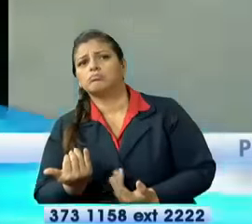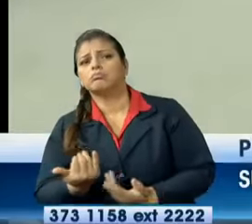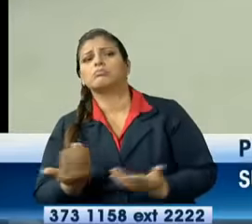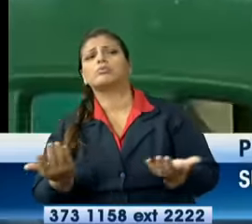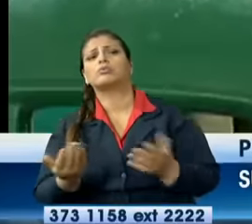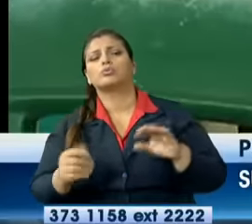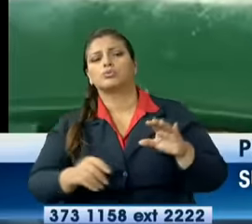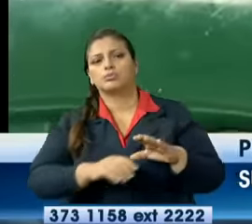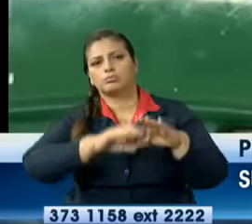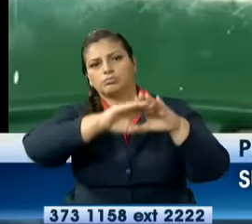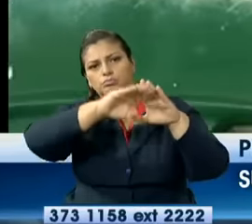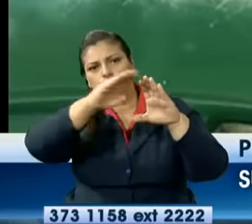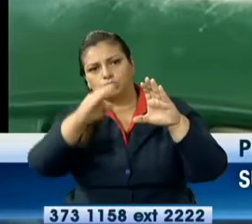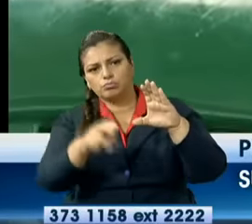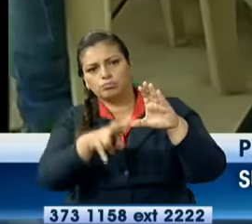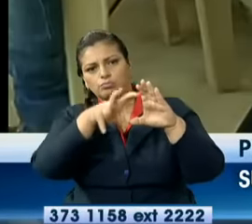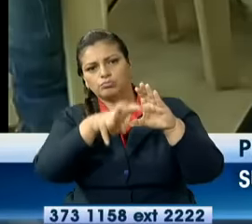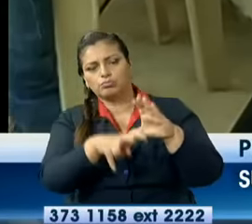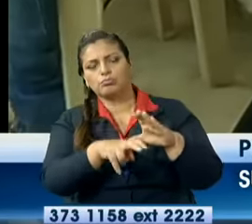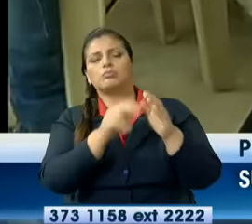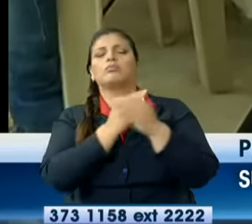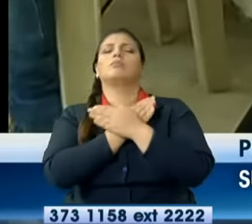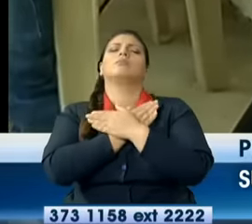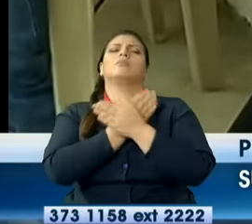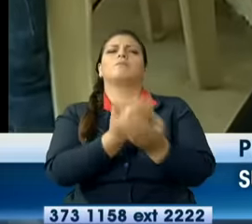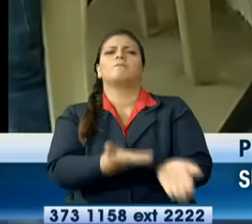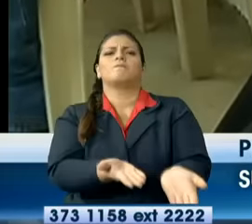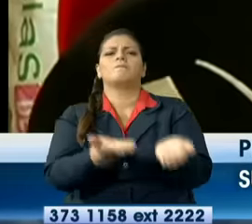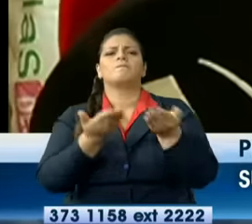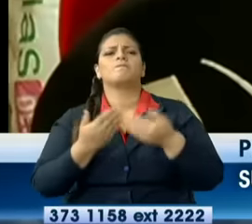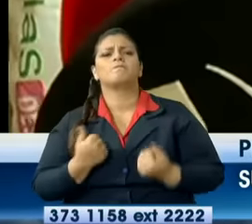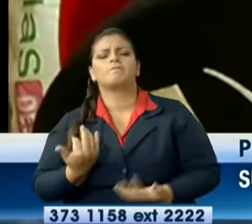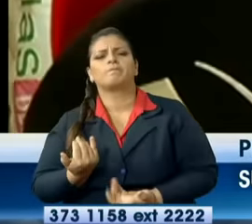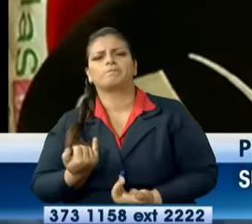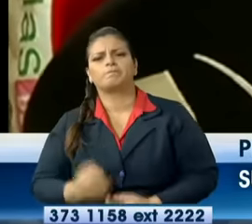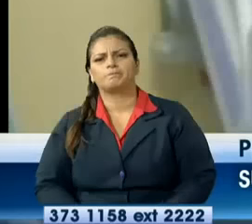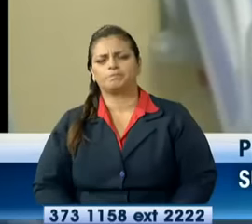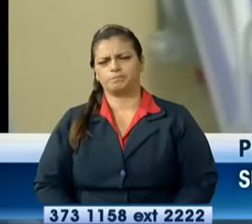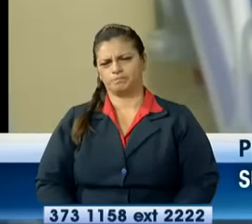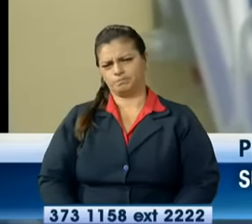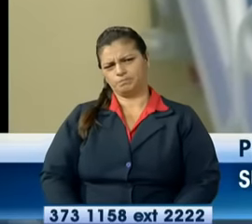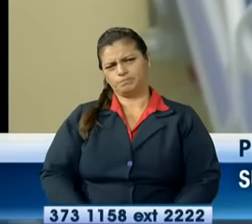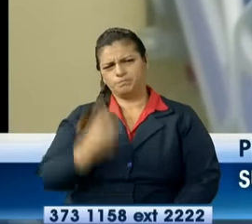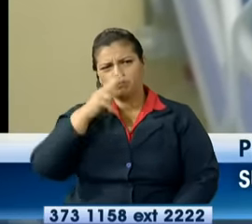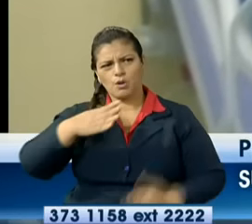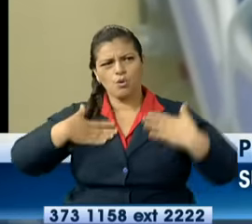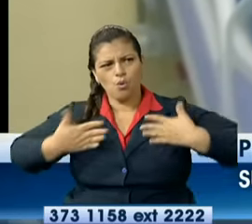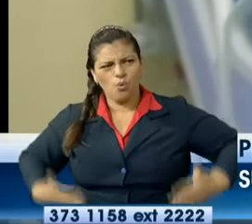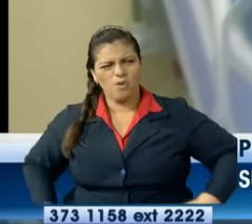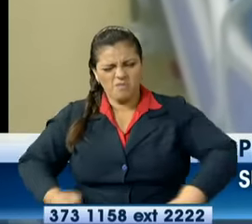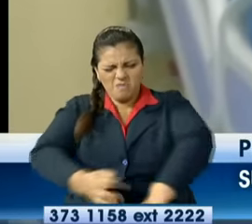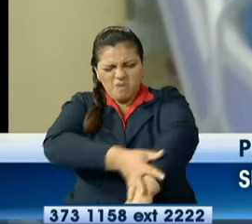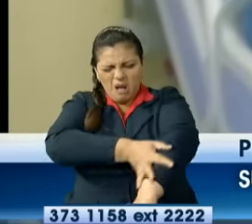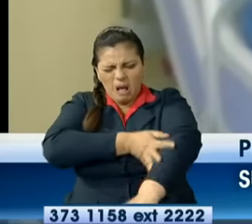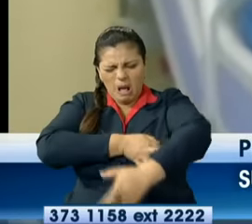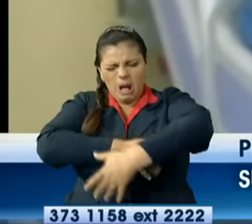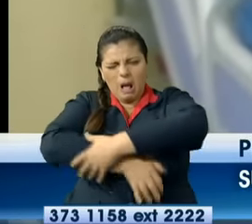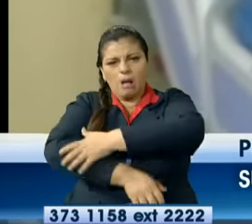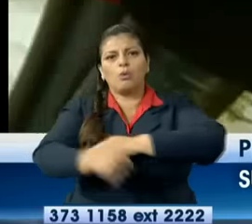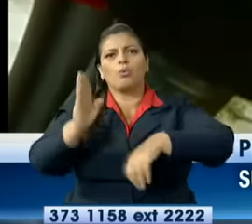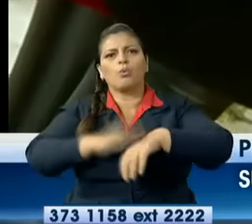Montalvo, con algo que no les terminaba de cuadrar en la cabeza. Las quemaduras fueron por un ácido sulfúrico. Pero nosotros cuando llegamos